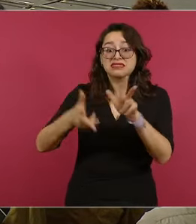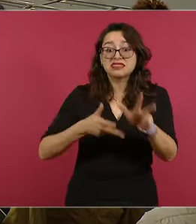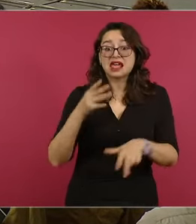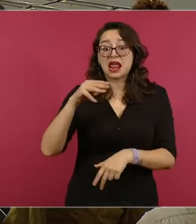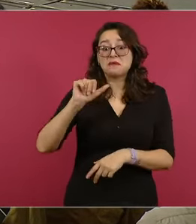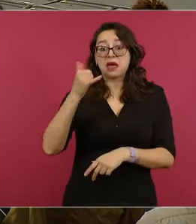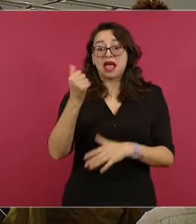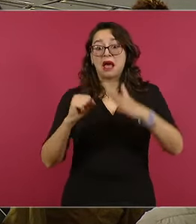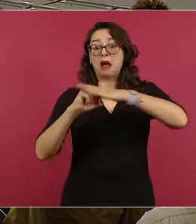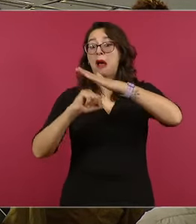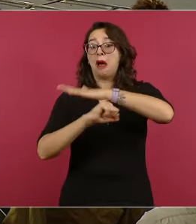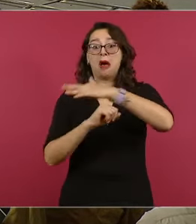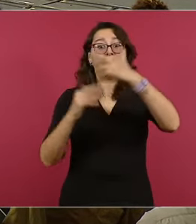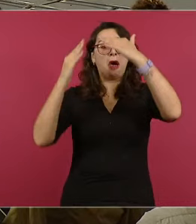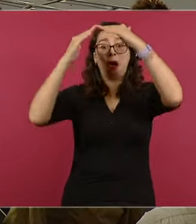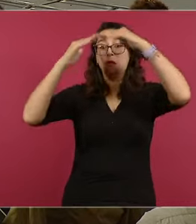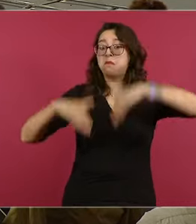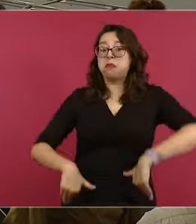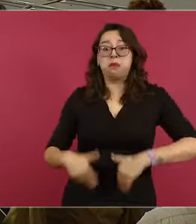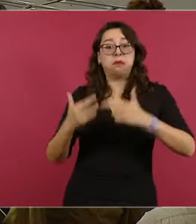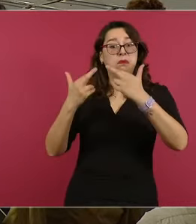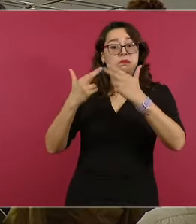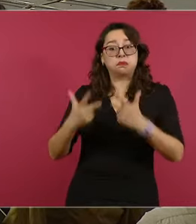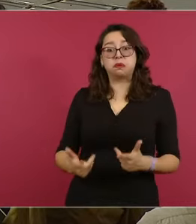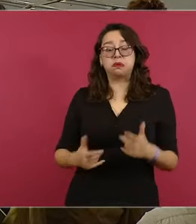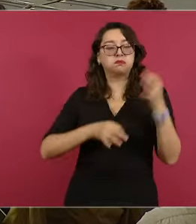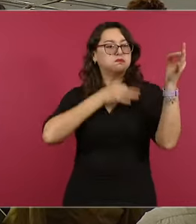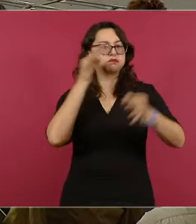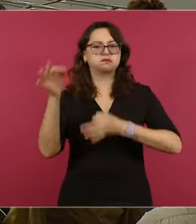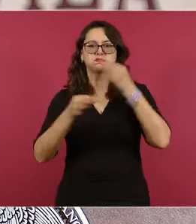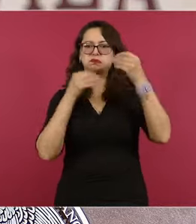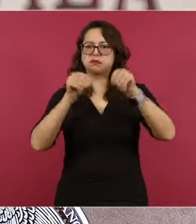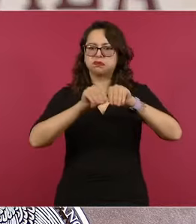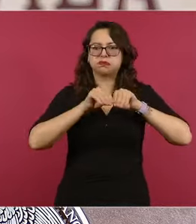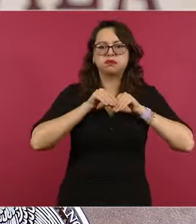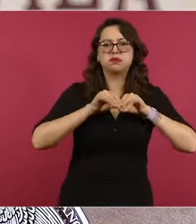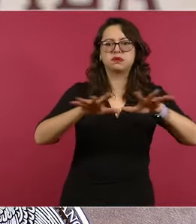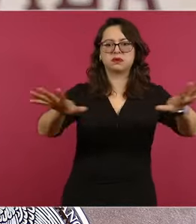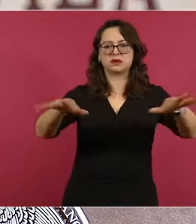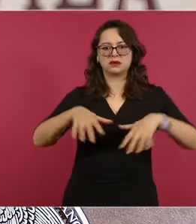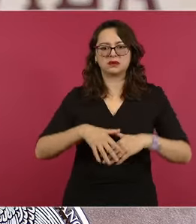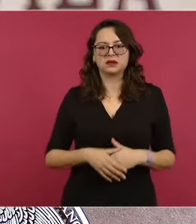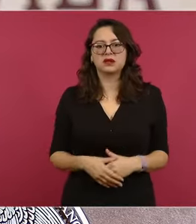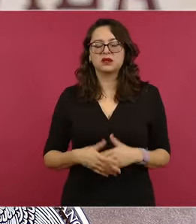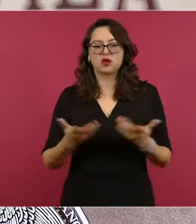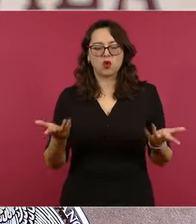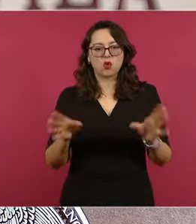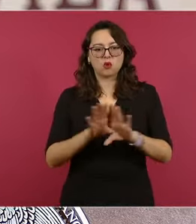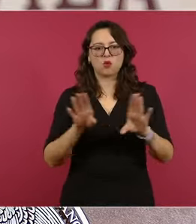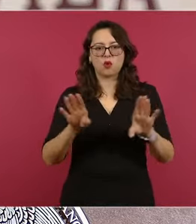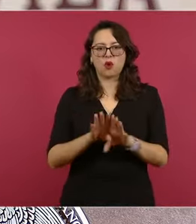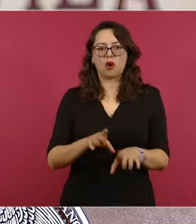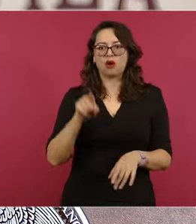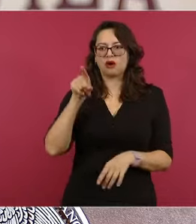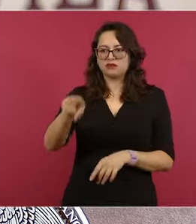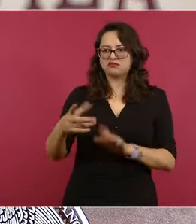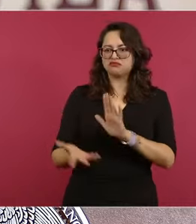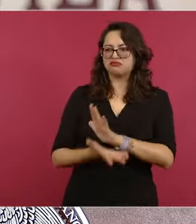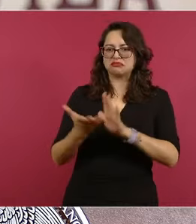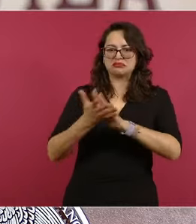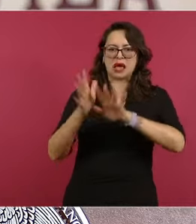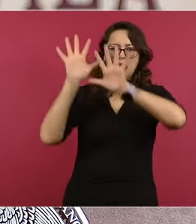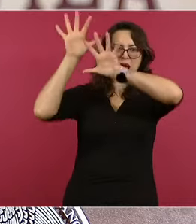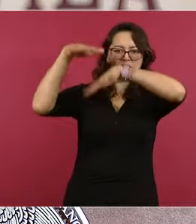semana circuló un video en redes sociales y en mensajería instantánea que muestra la caída de un muro de tierra en una obra en